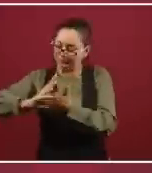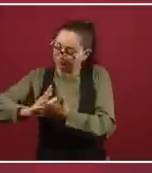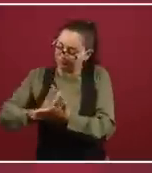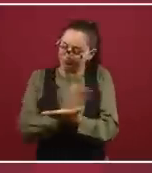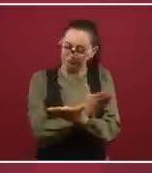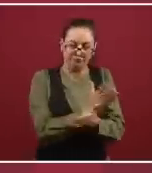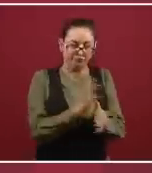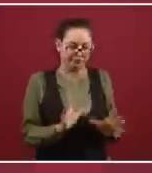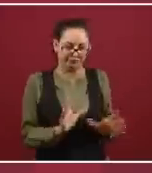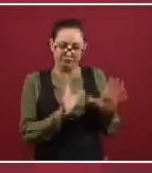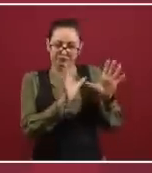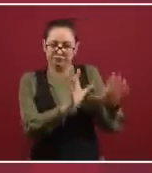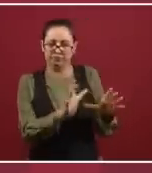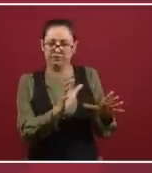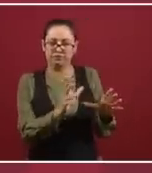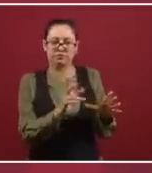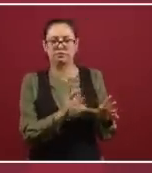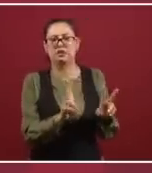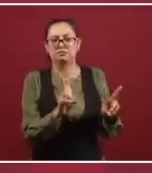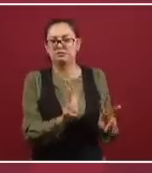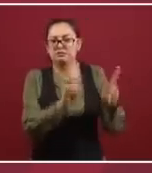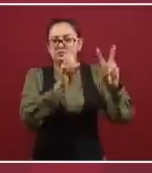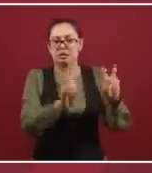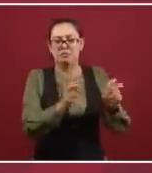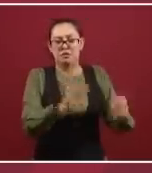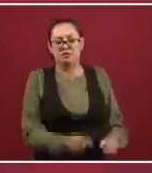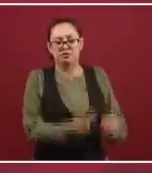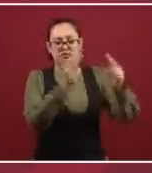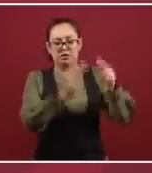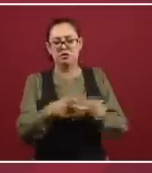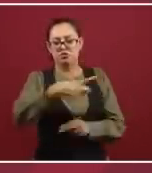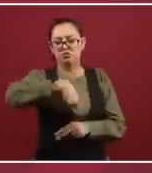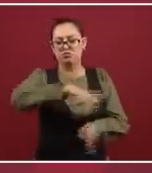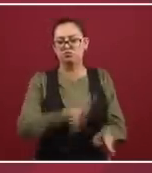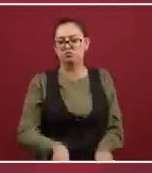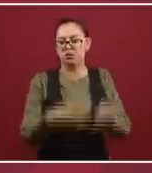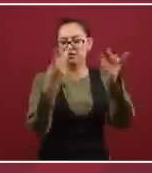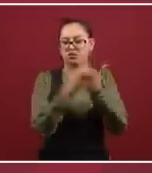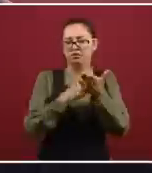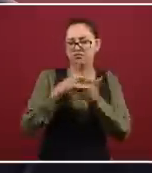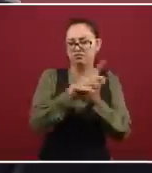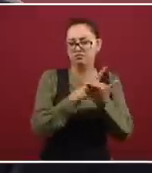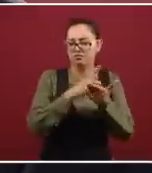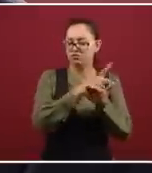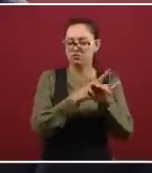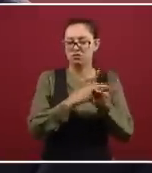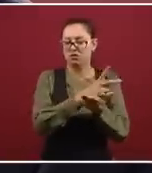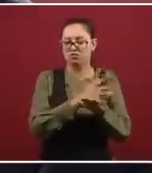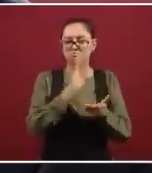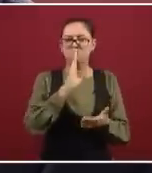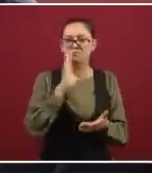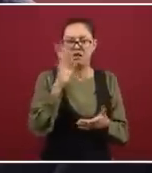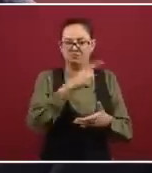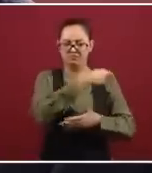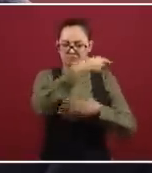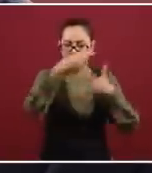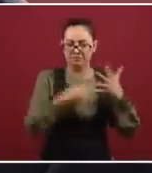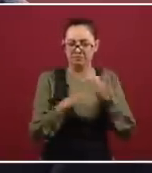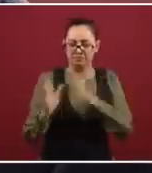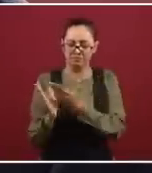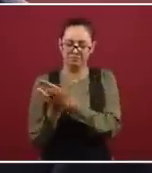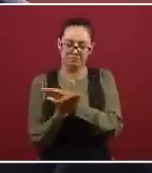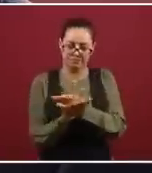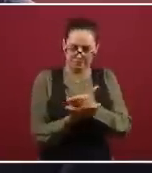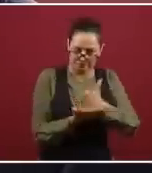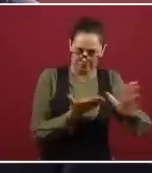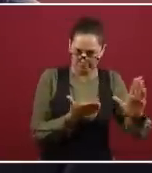la oferta de sustancias psicoactivas de carácter ilícito. Pero en el lado de la demanda, atenderlo como un problema de